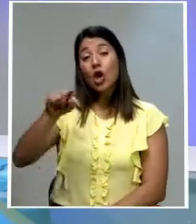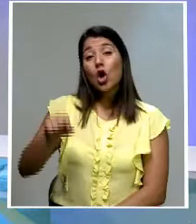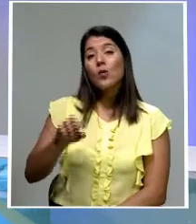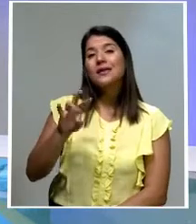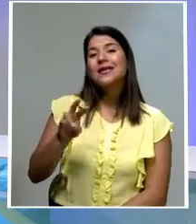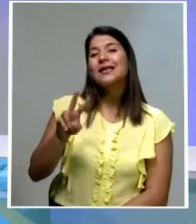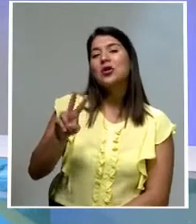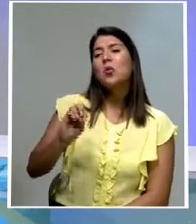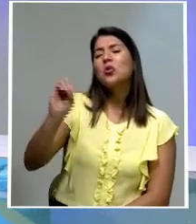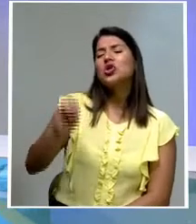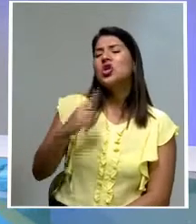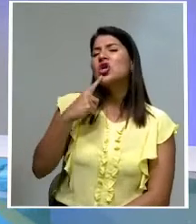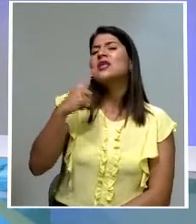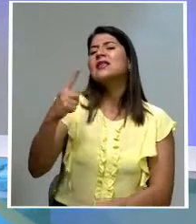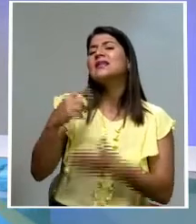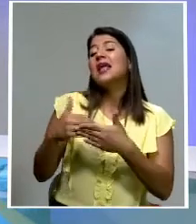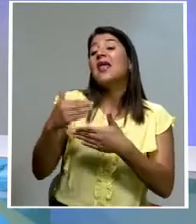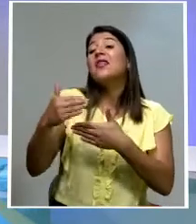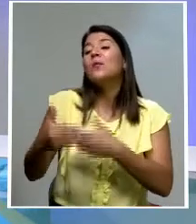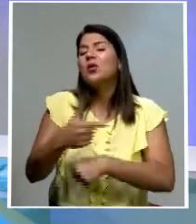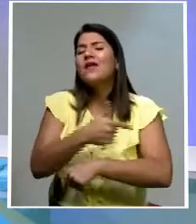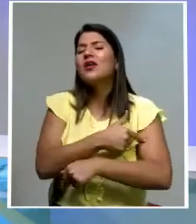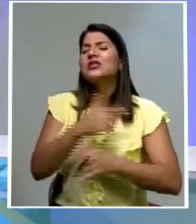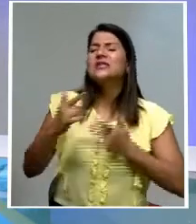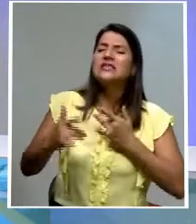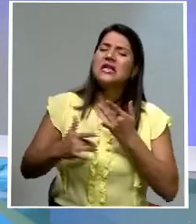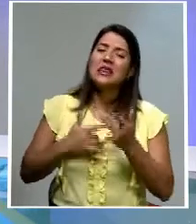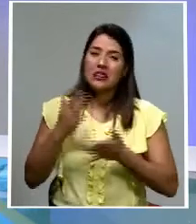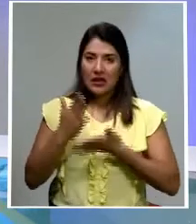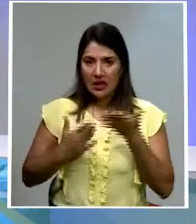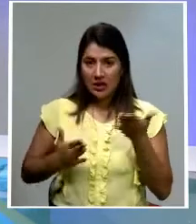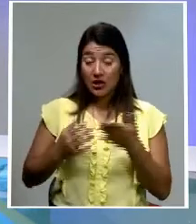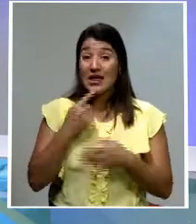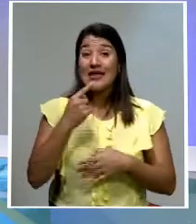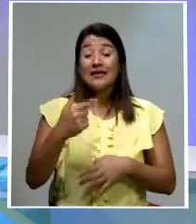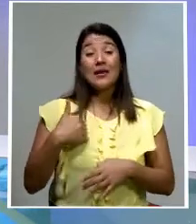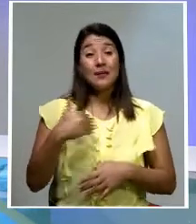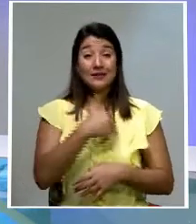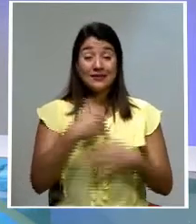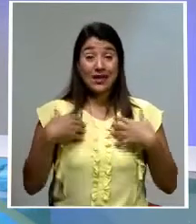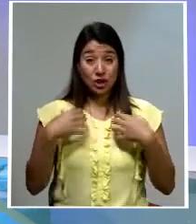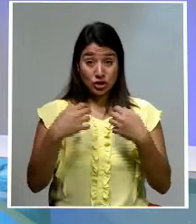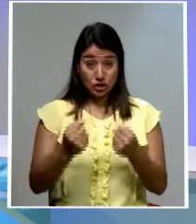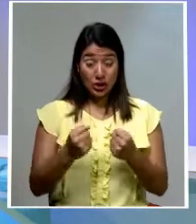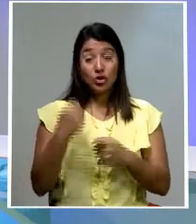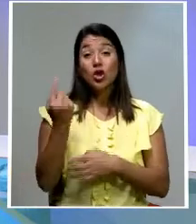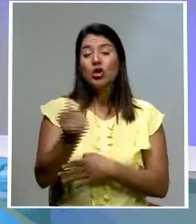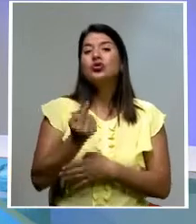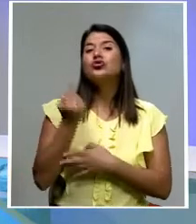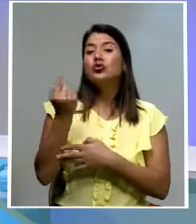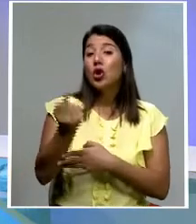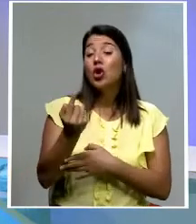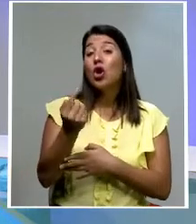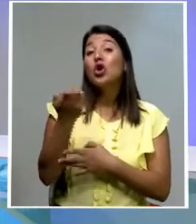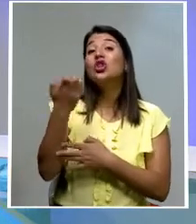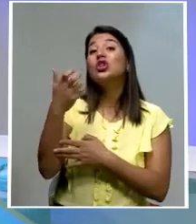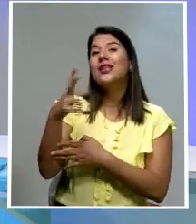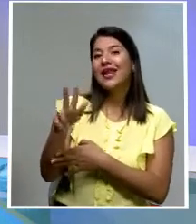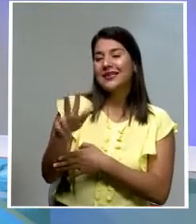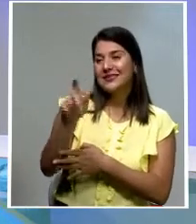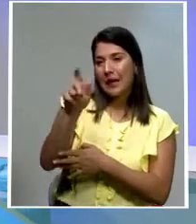0,72% ha mostrado algún efecto adverso. Según el Ministerio de Salud, solo se han reportado 13